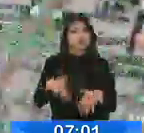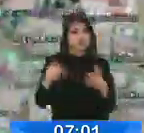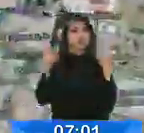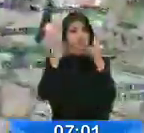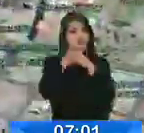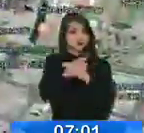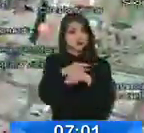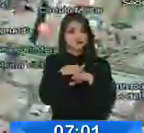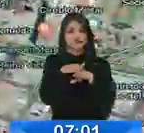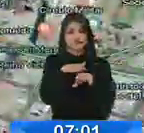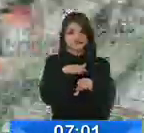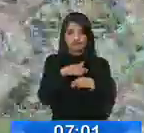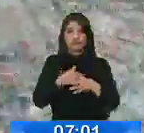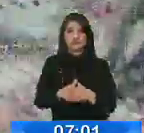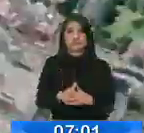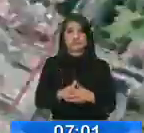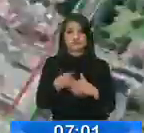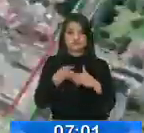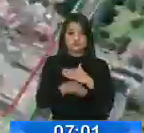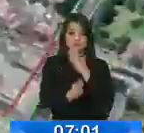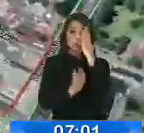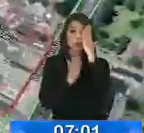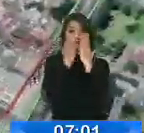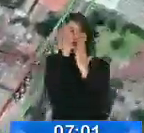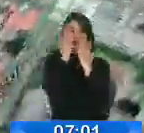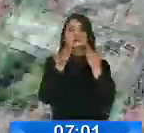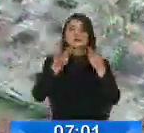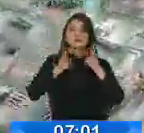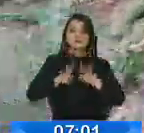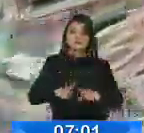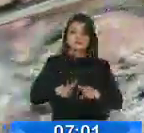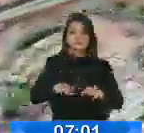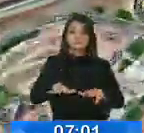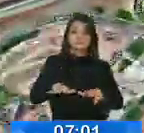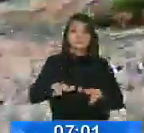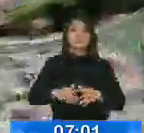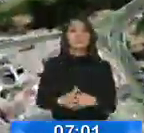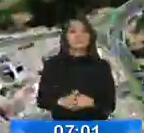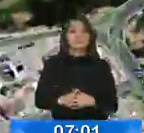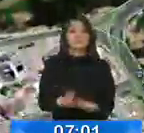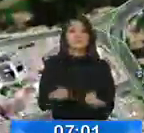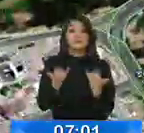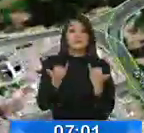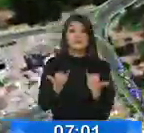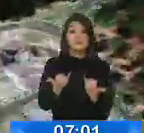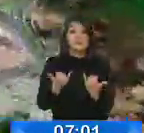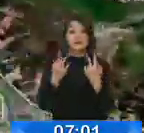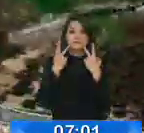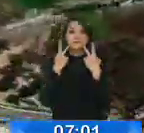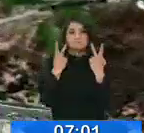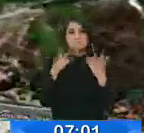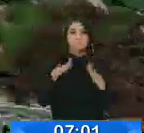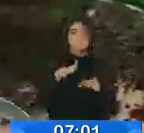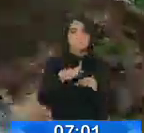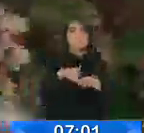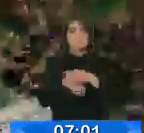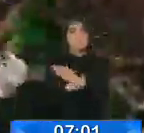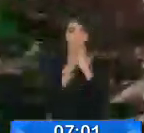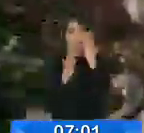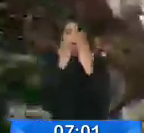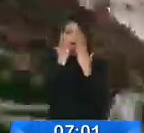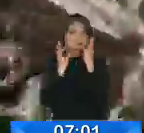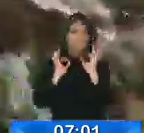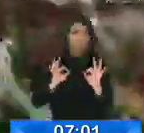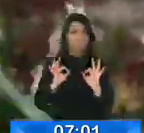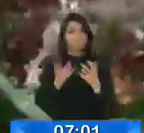complicadito de tráfico, túnel Guayasamín, en cambio holgadito, ¿eh? Hoy día a esta hora holgadito el túnel Guayasamín,